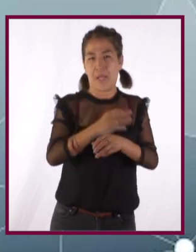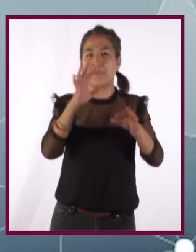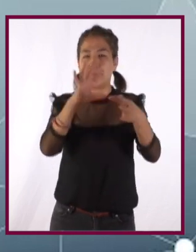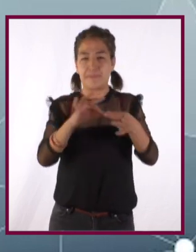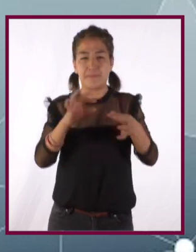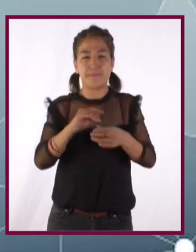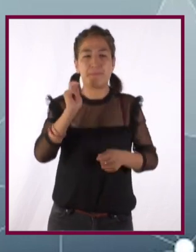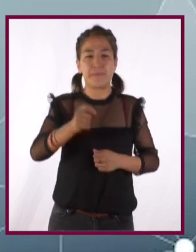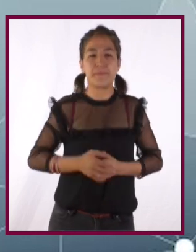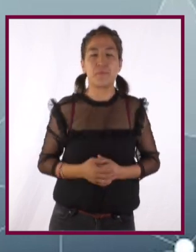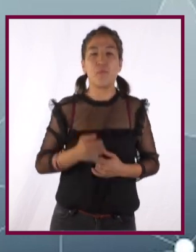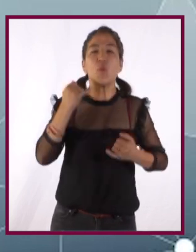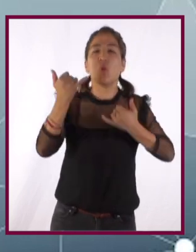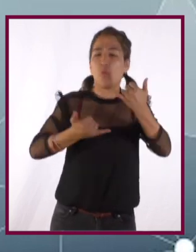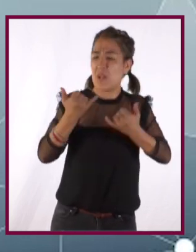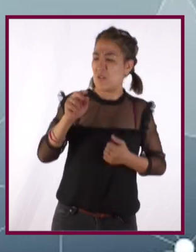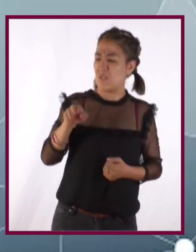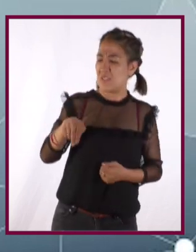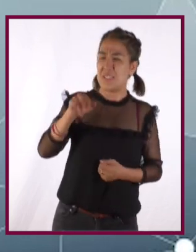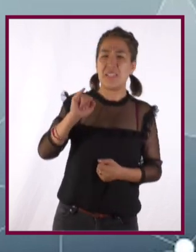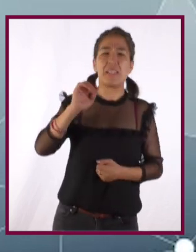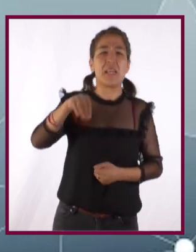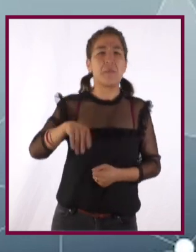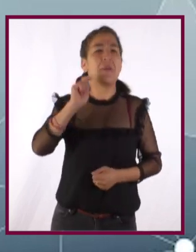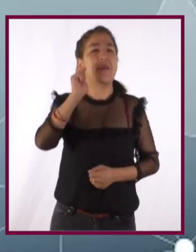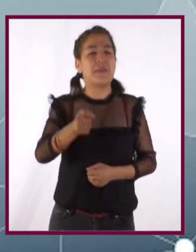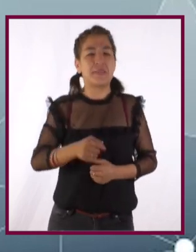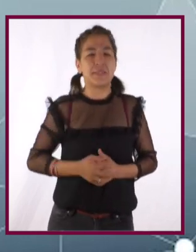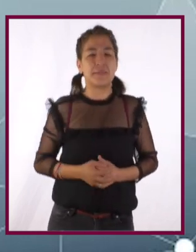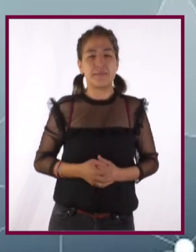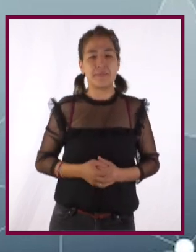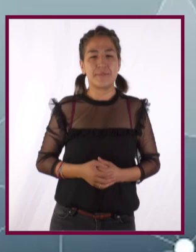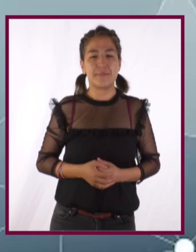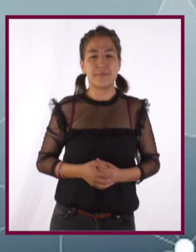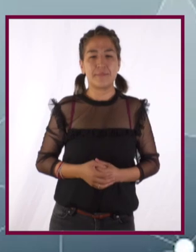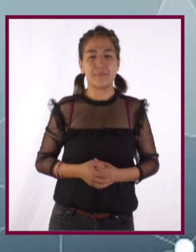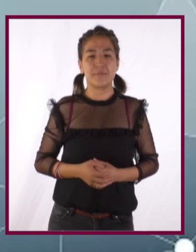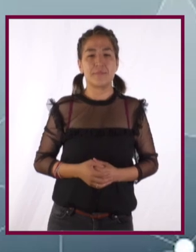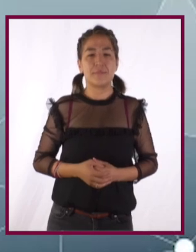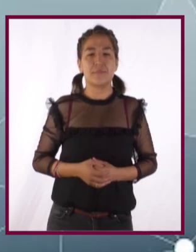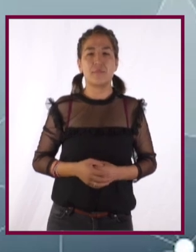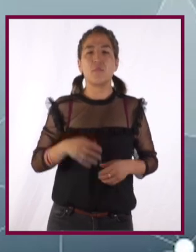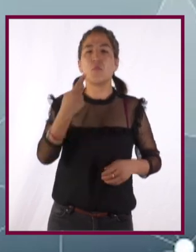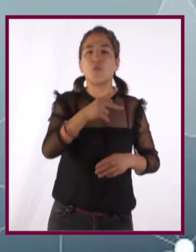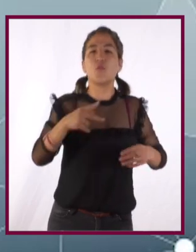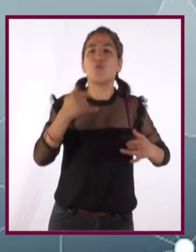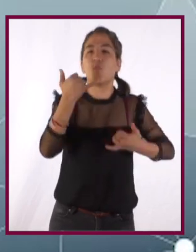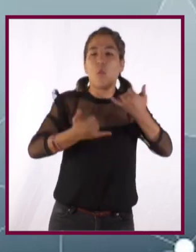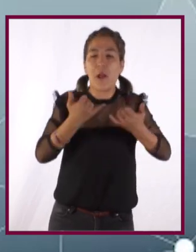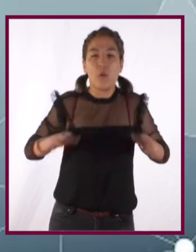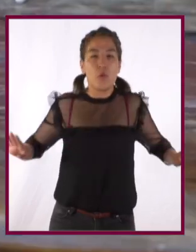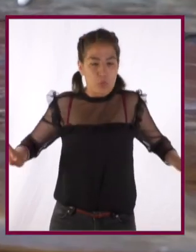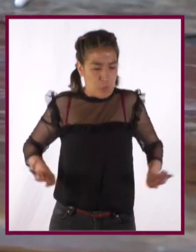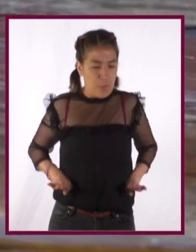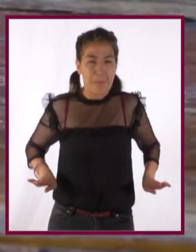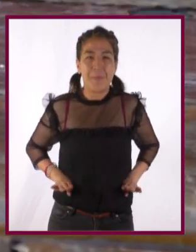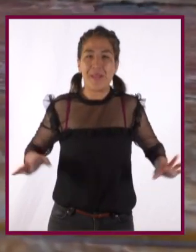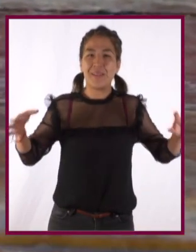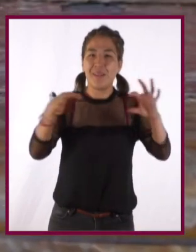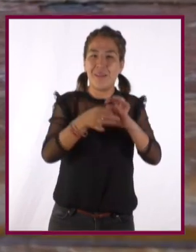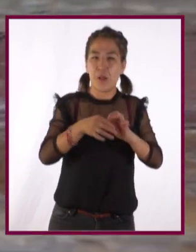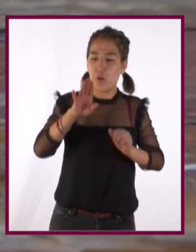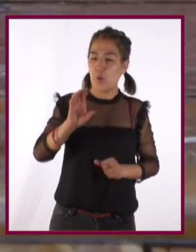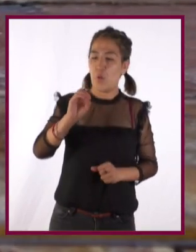NIM pertenece a una clase de juegos llamado juegos combinatorios, ¿sí? ¿En